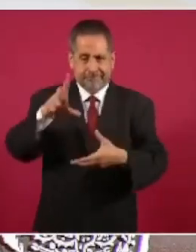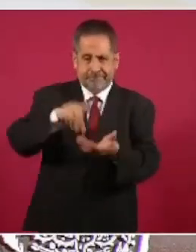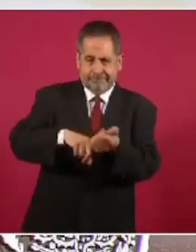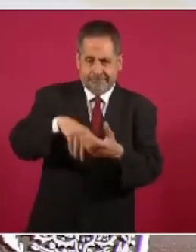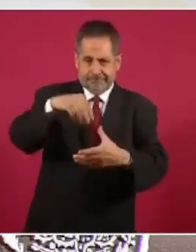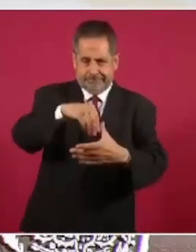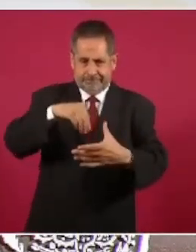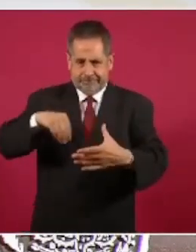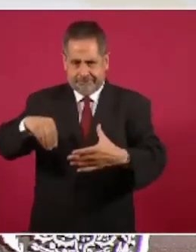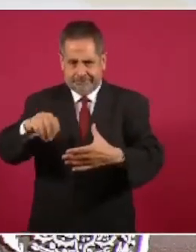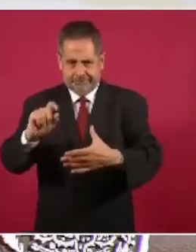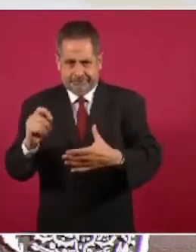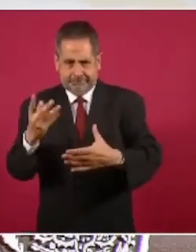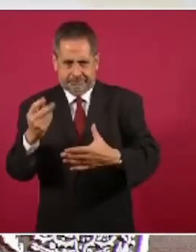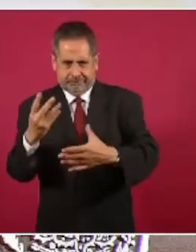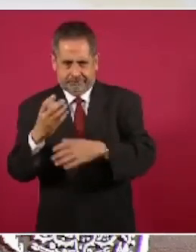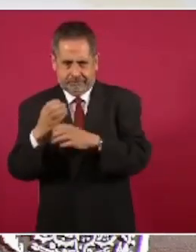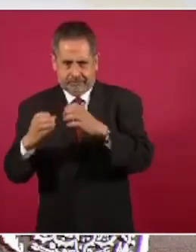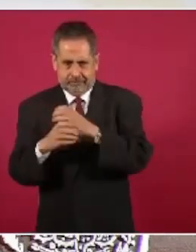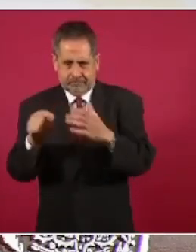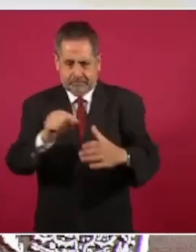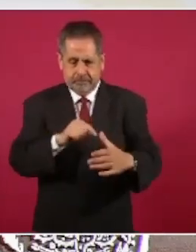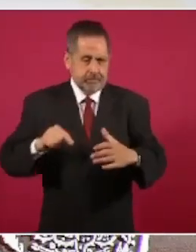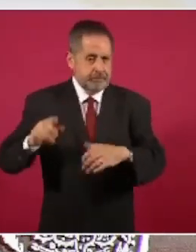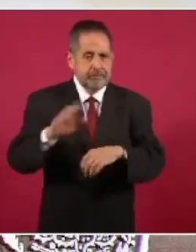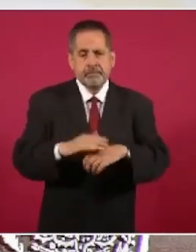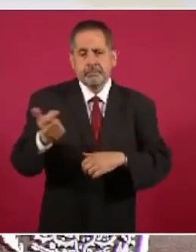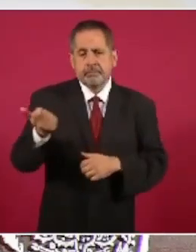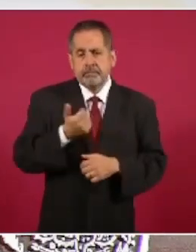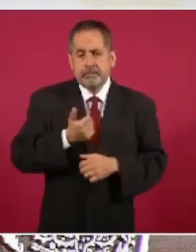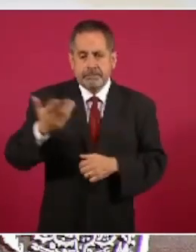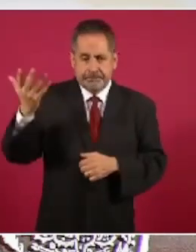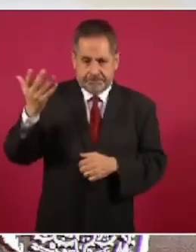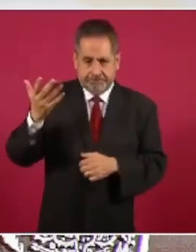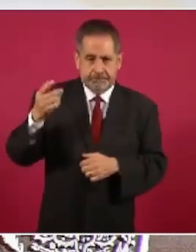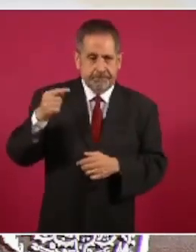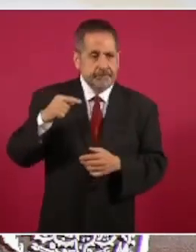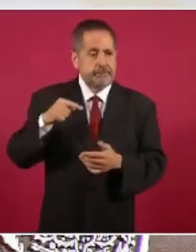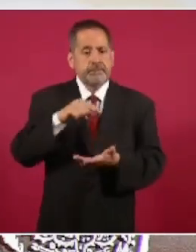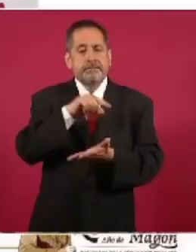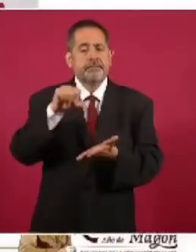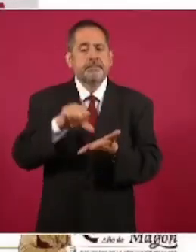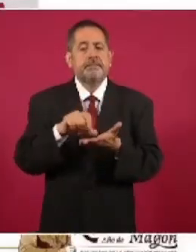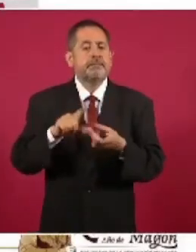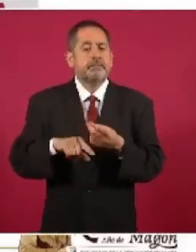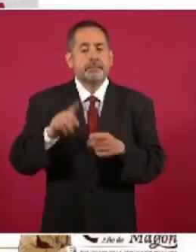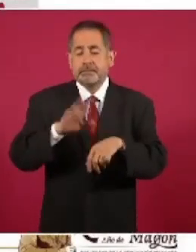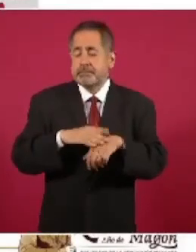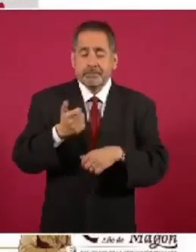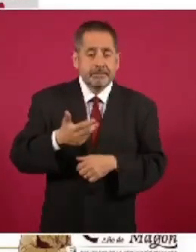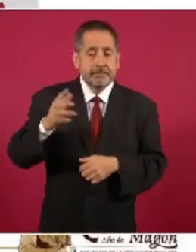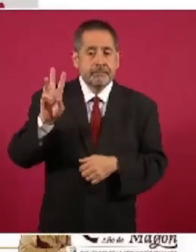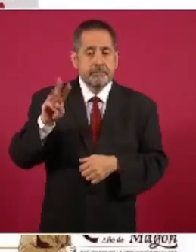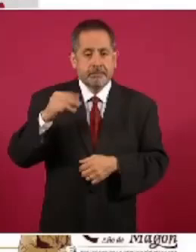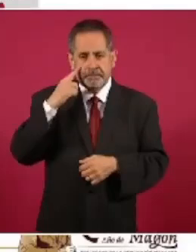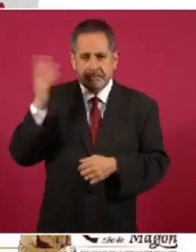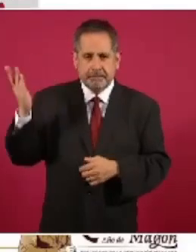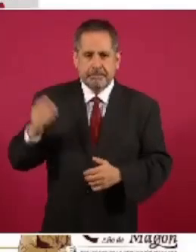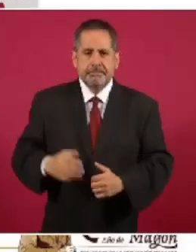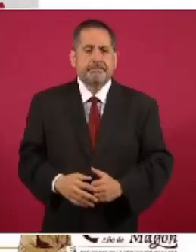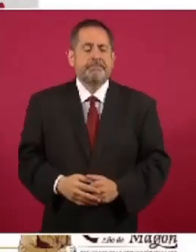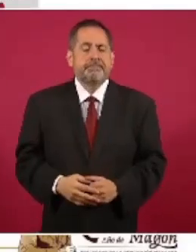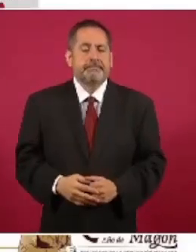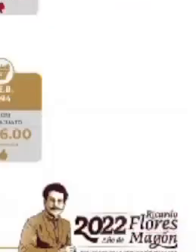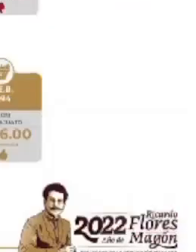dio más barato. En esta semana la más cara para la zona centro fue Walmart Express en Santiago,